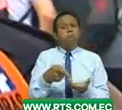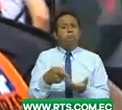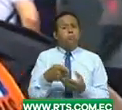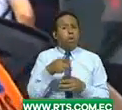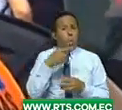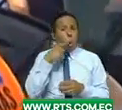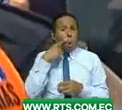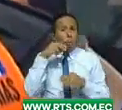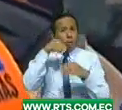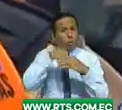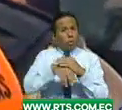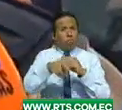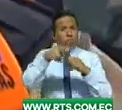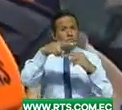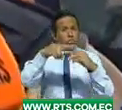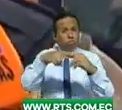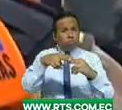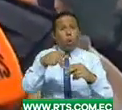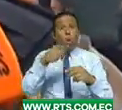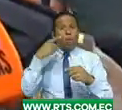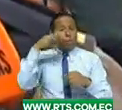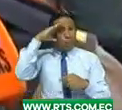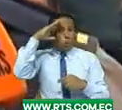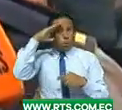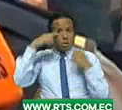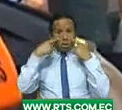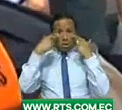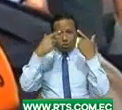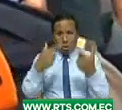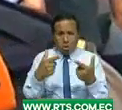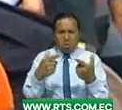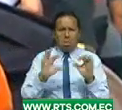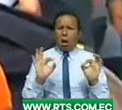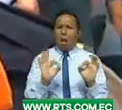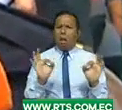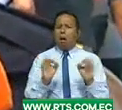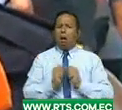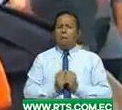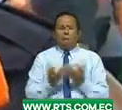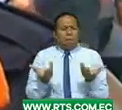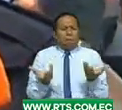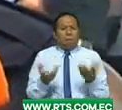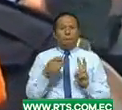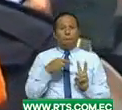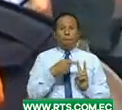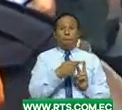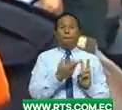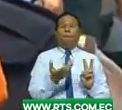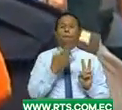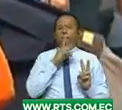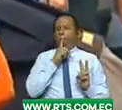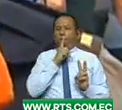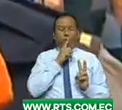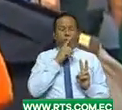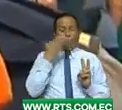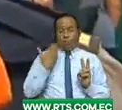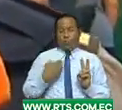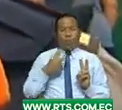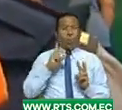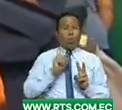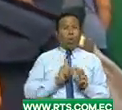custodia policial, posterior de lo cual, según manifiestan estos individuos, interceptan al miembro